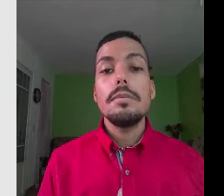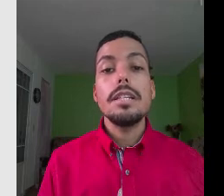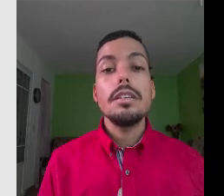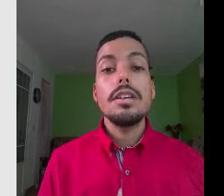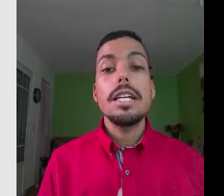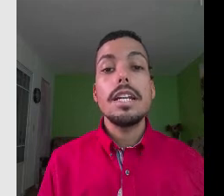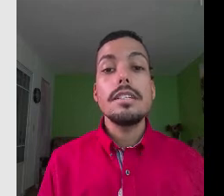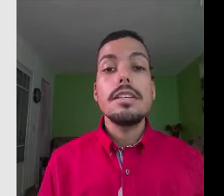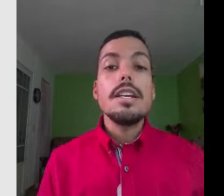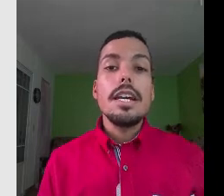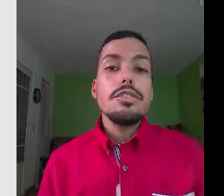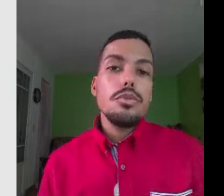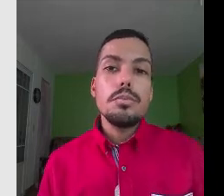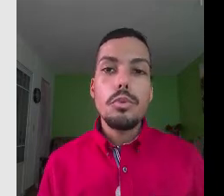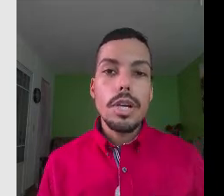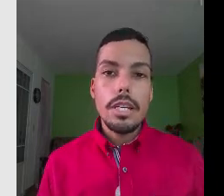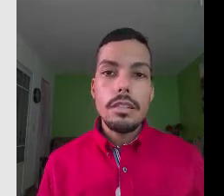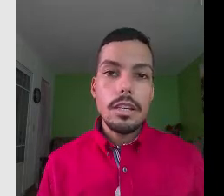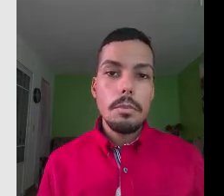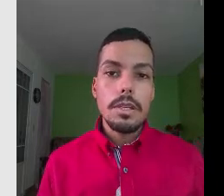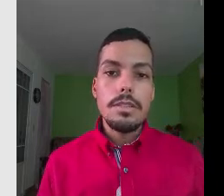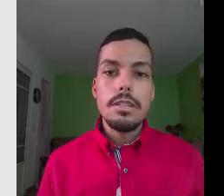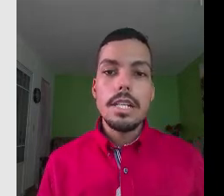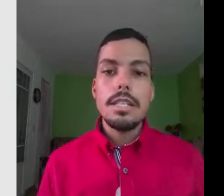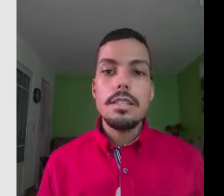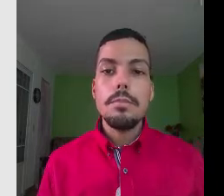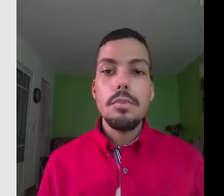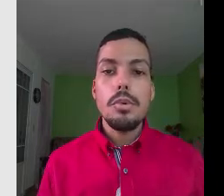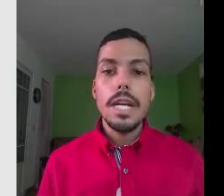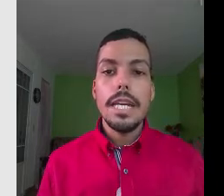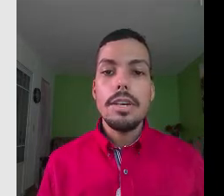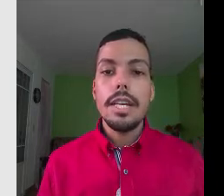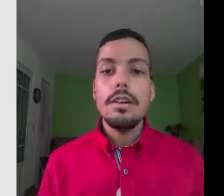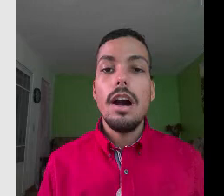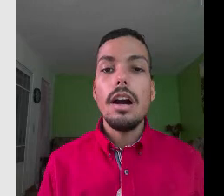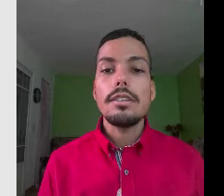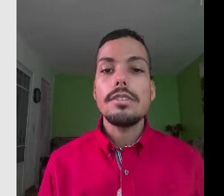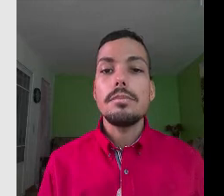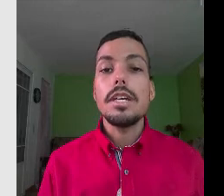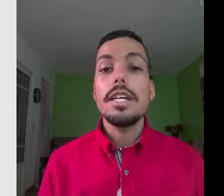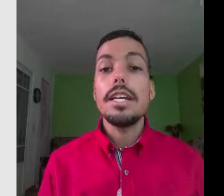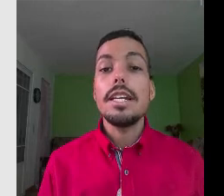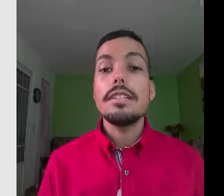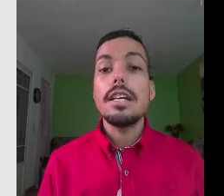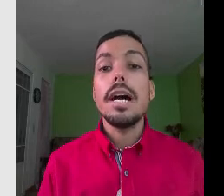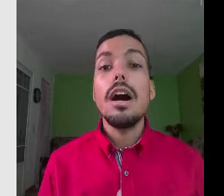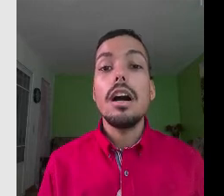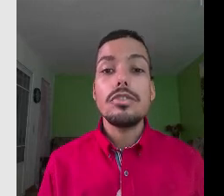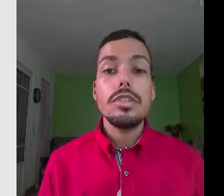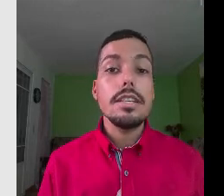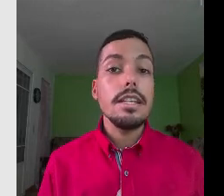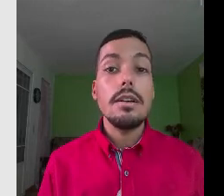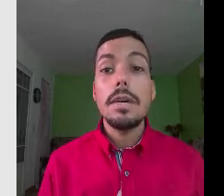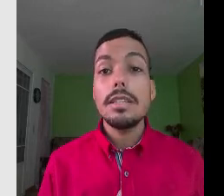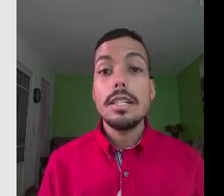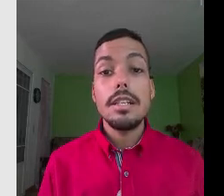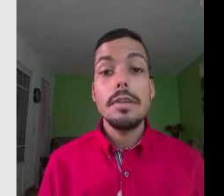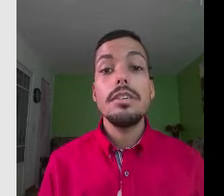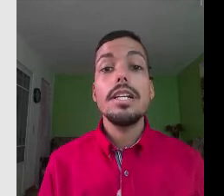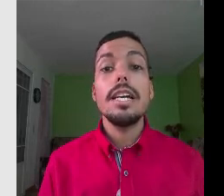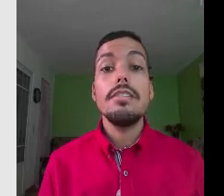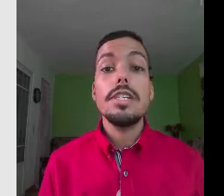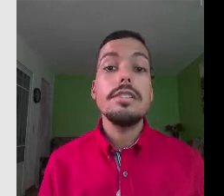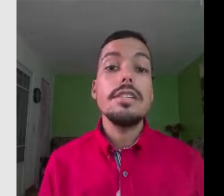X, solamente dos letras, es un buey. En español se le dice buey, ¿ok? Ox, pero en inglés se llama ox, y así le vamos a